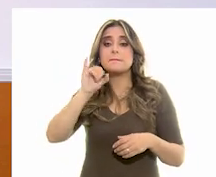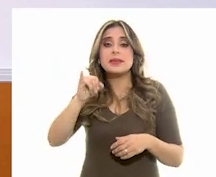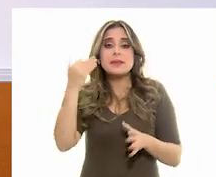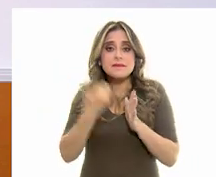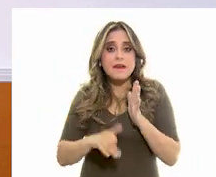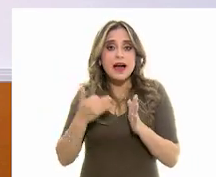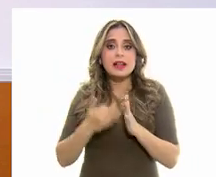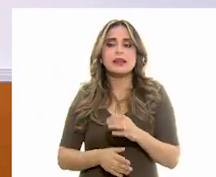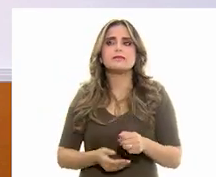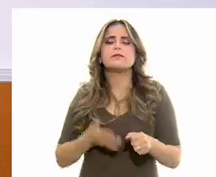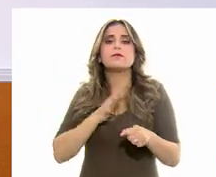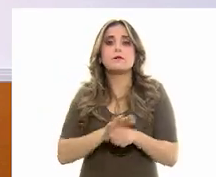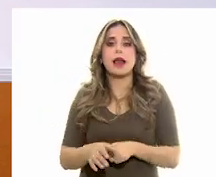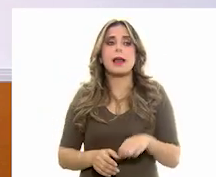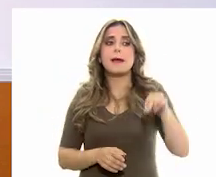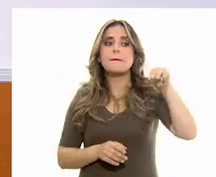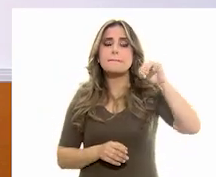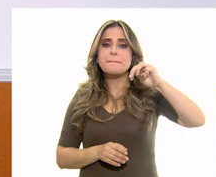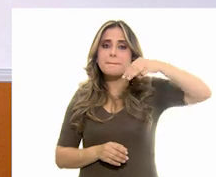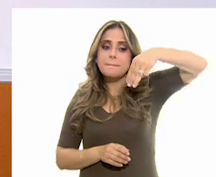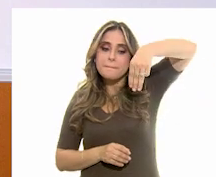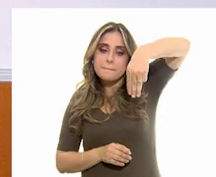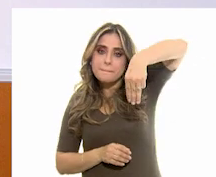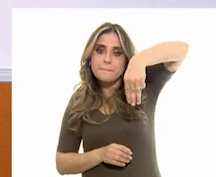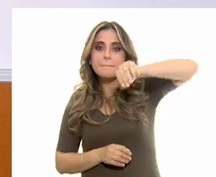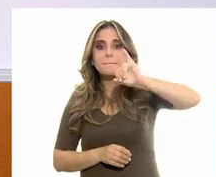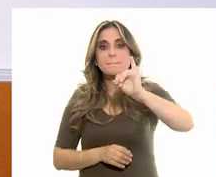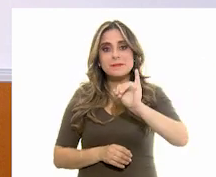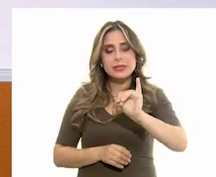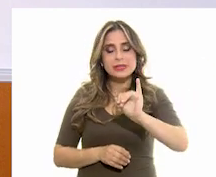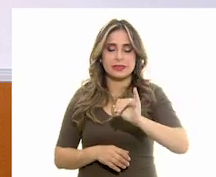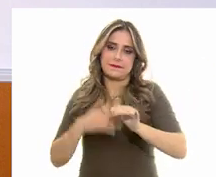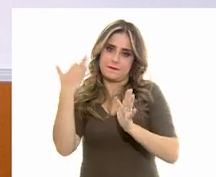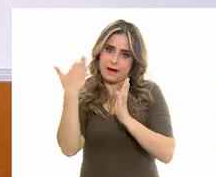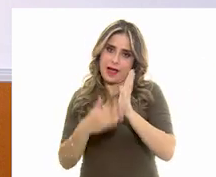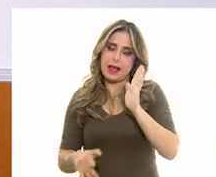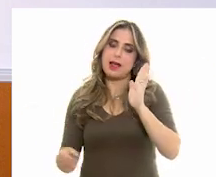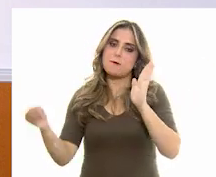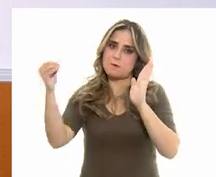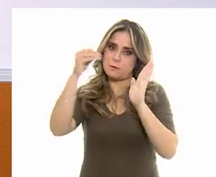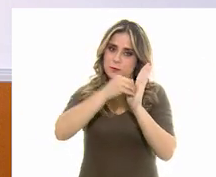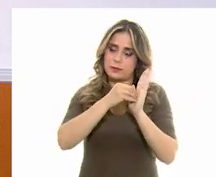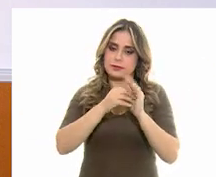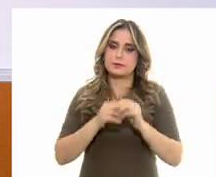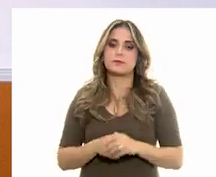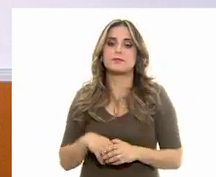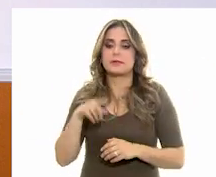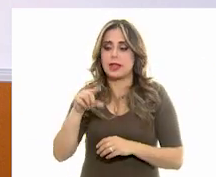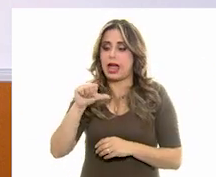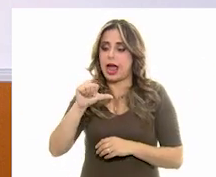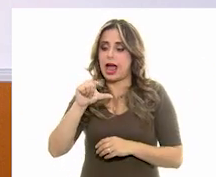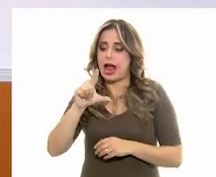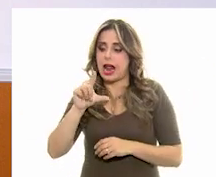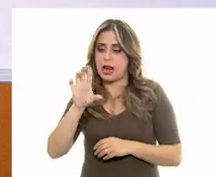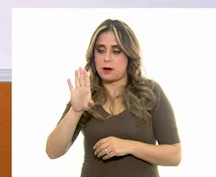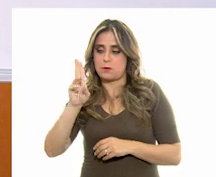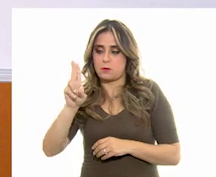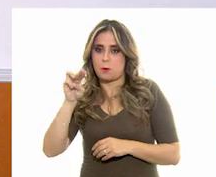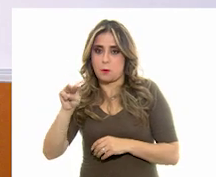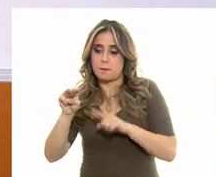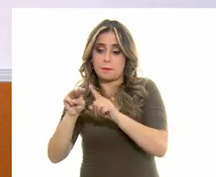M. Y entonces, antes de álbum, debe de